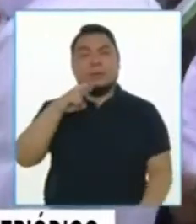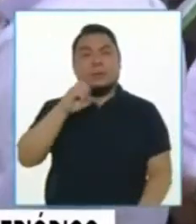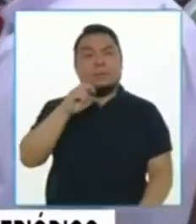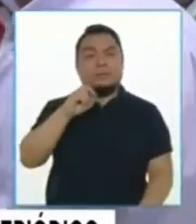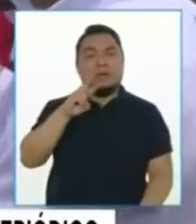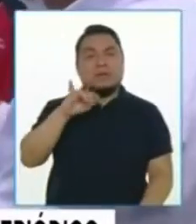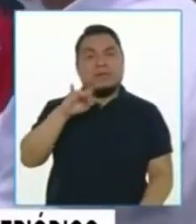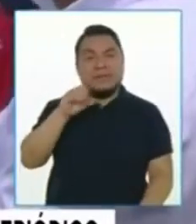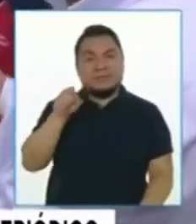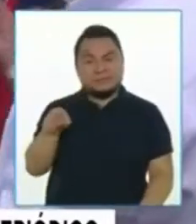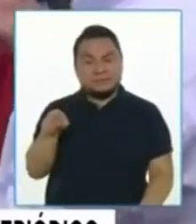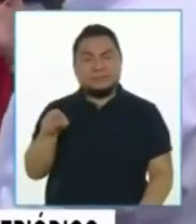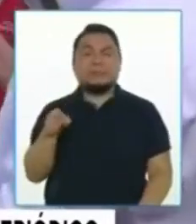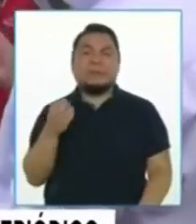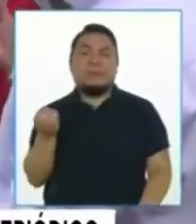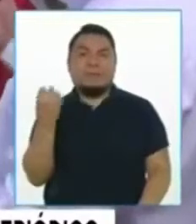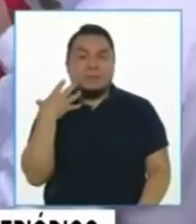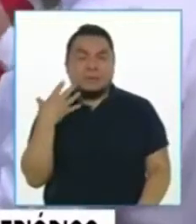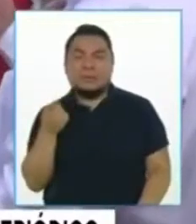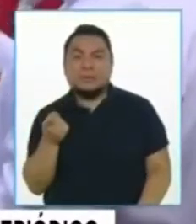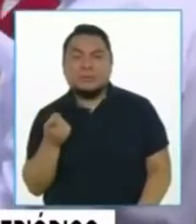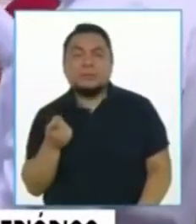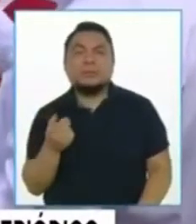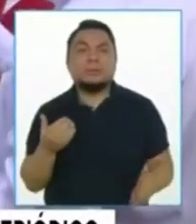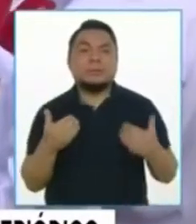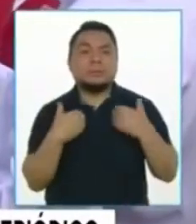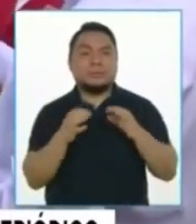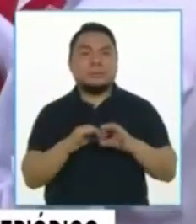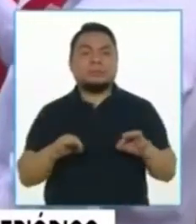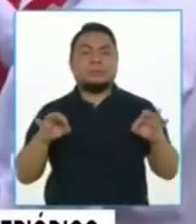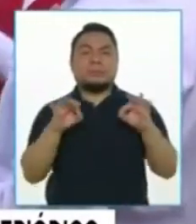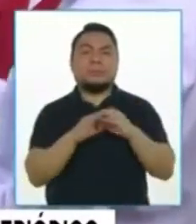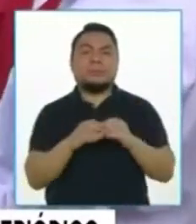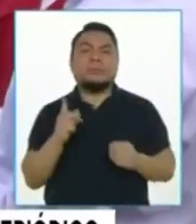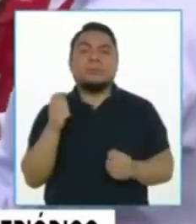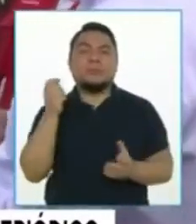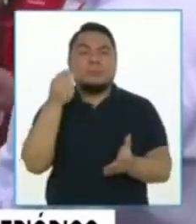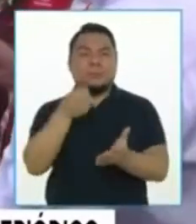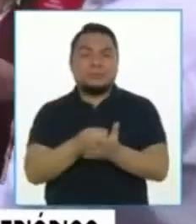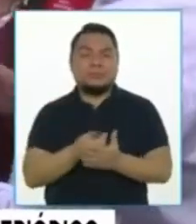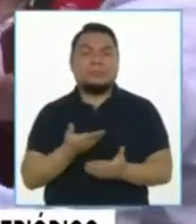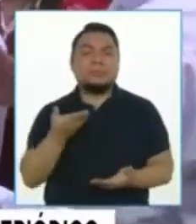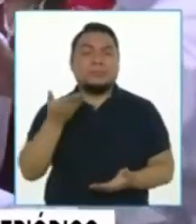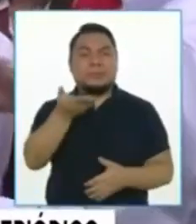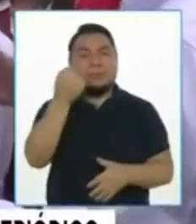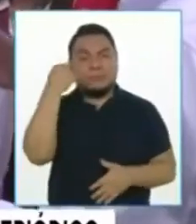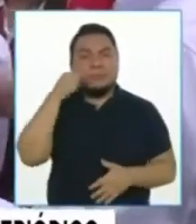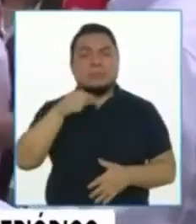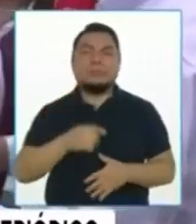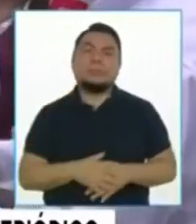ha brindado, tiene una importante inversión destinada para